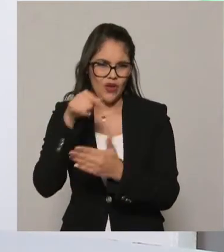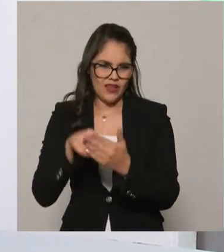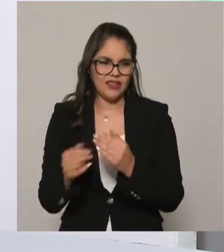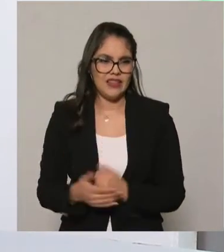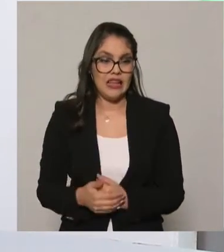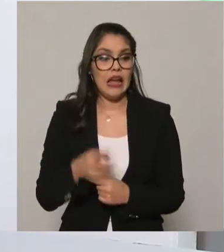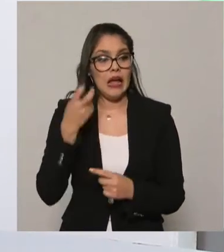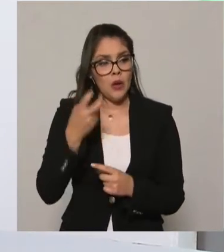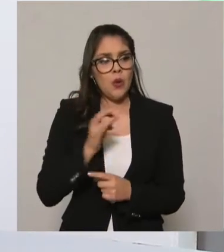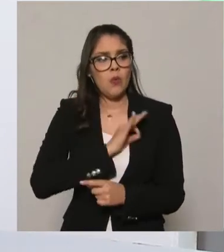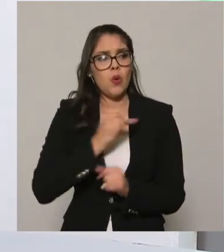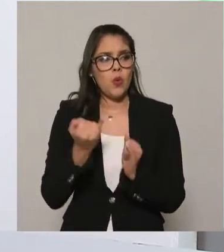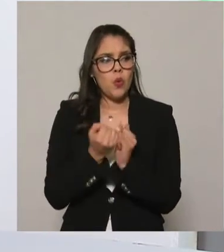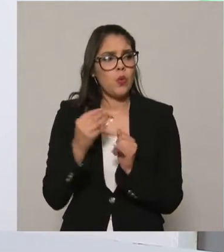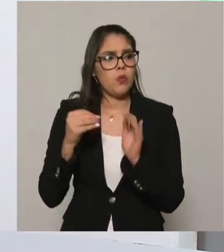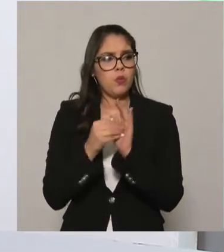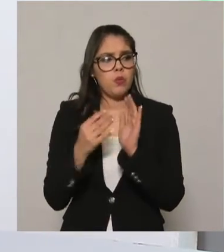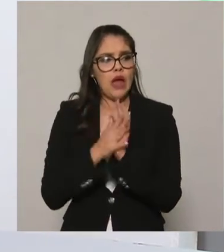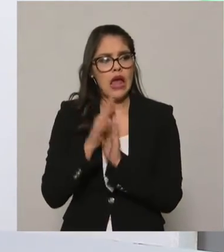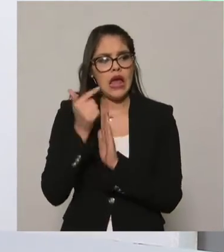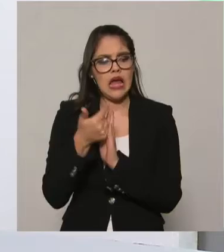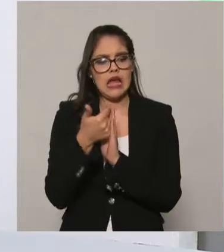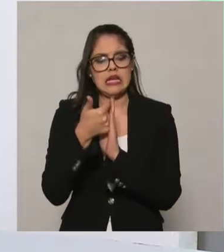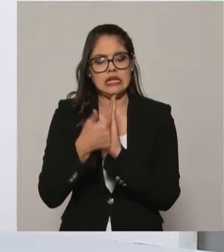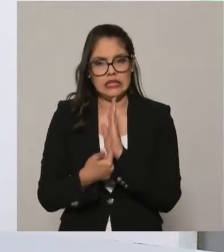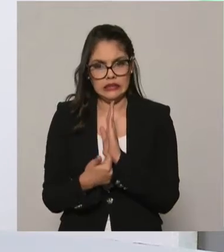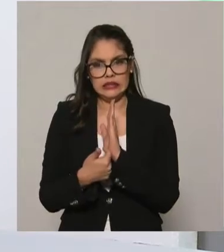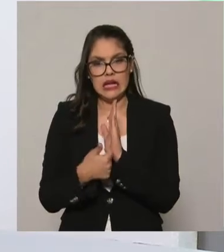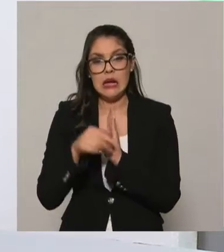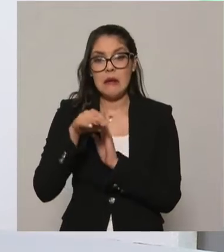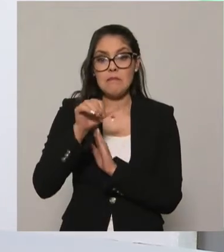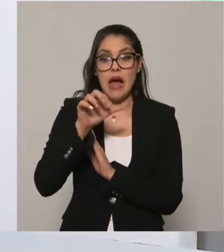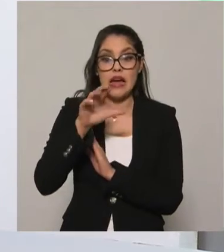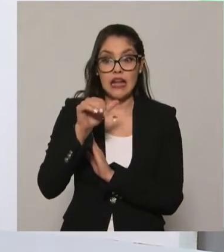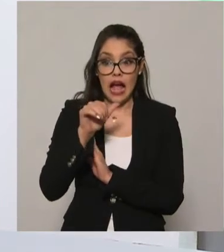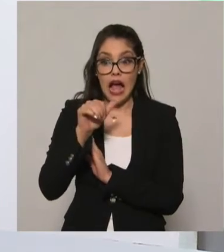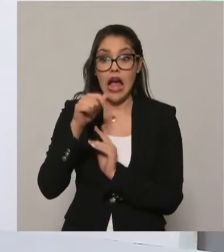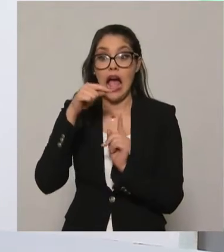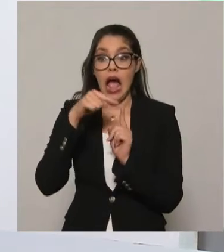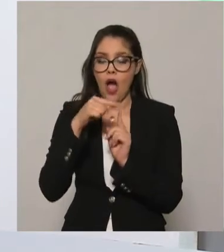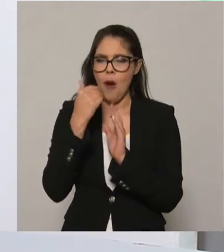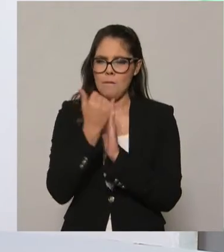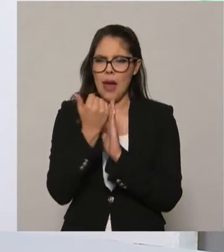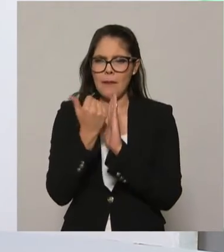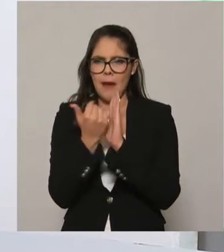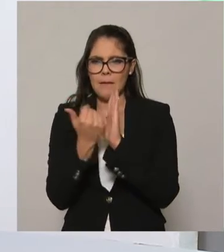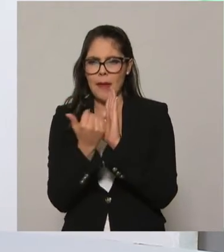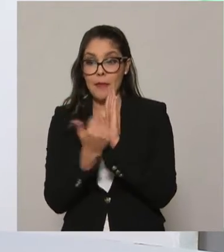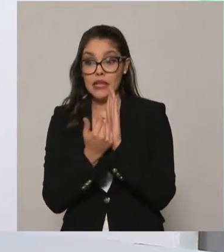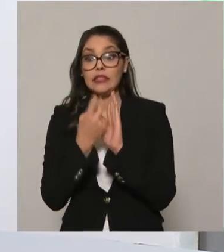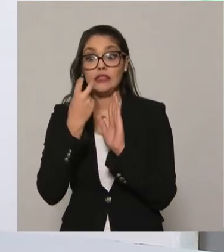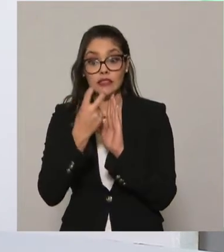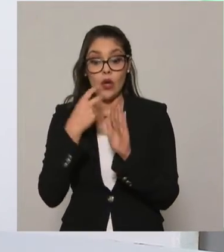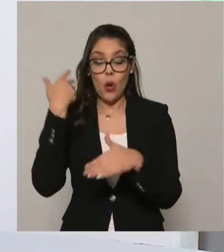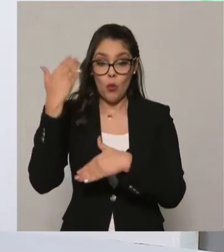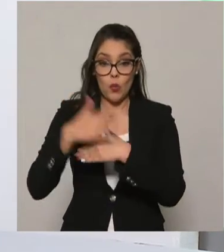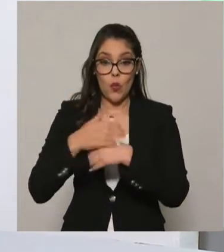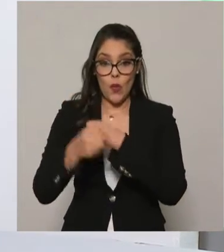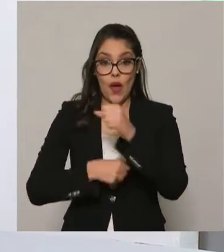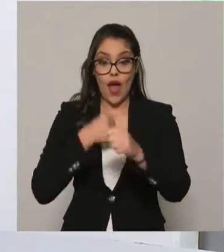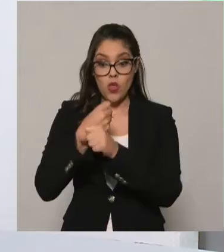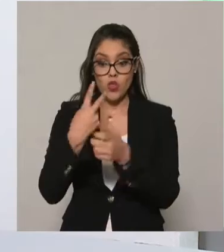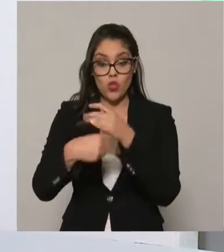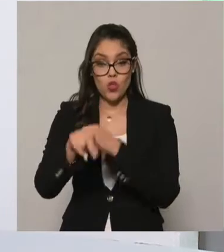estas medidas se van a publicar una lista de marcas y submarcas de vehículos que a partir del próximo año, a partir del